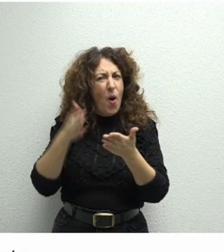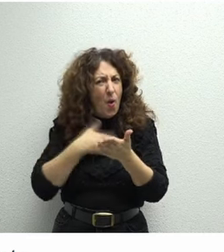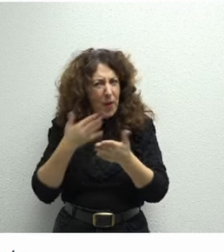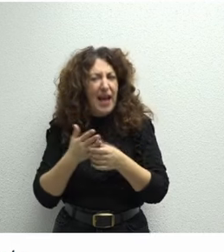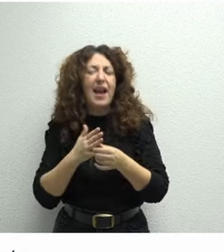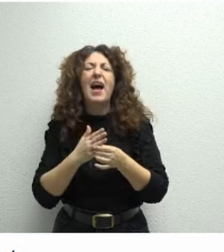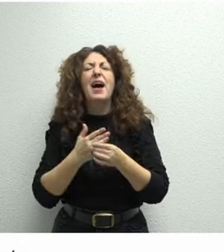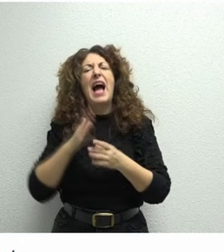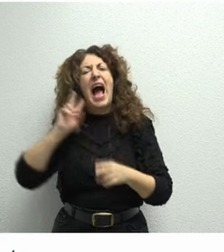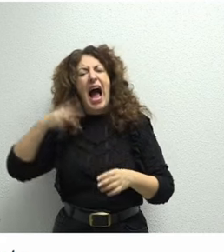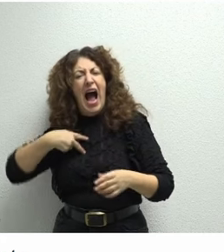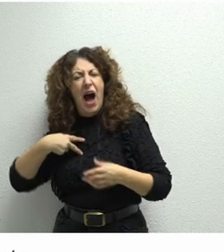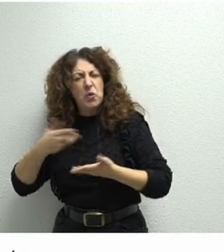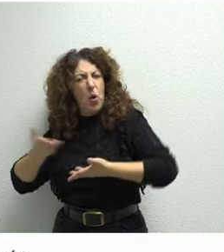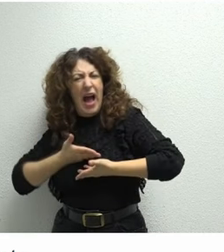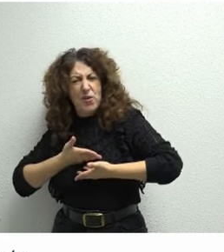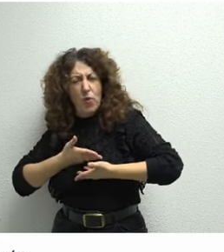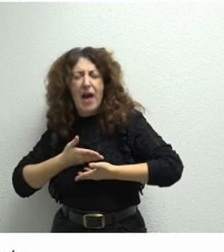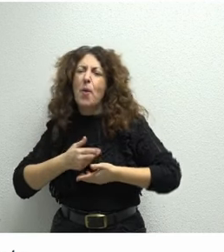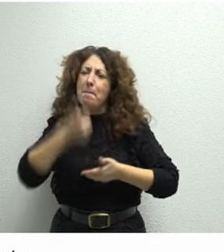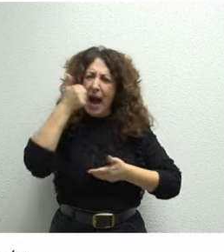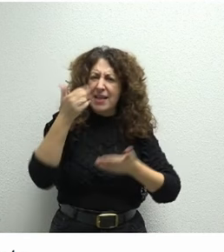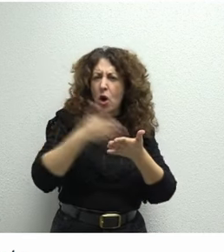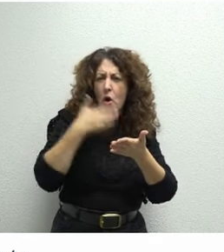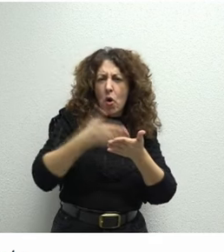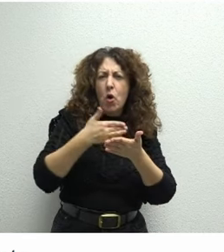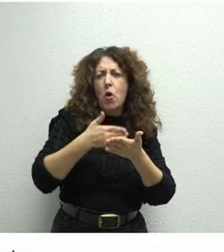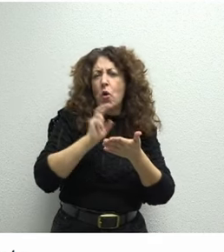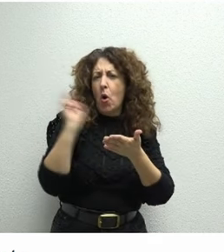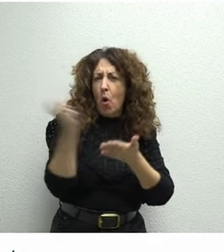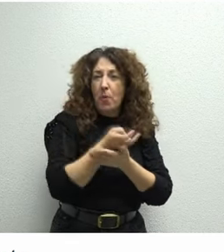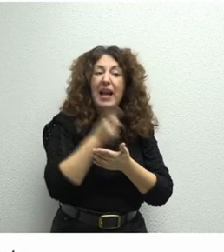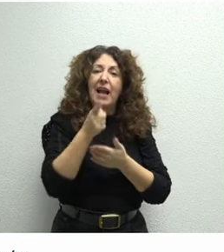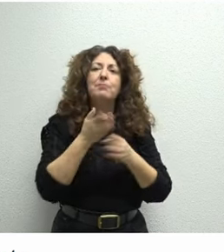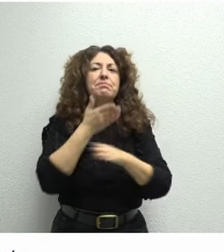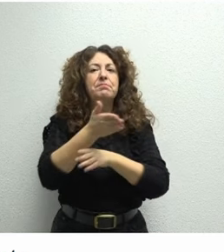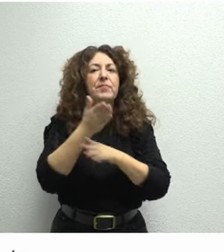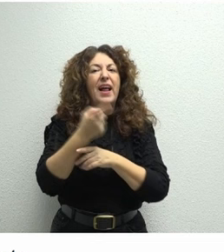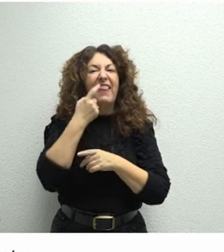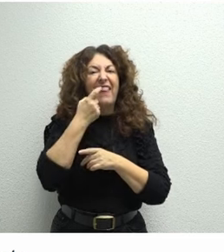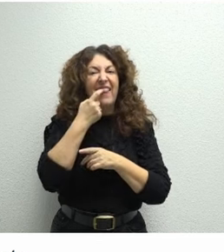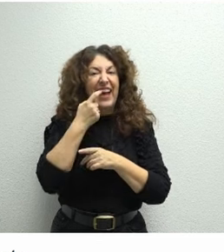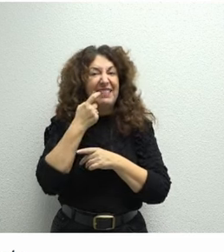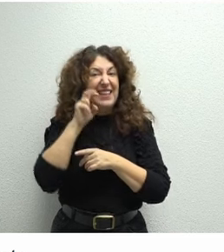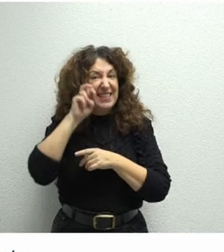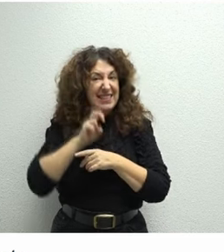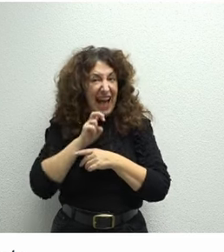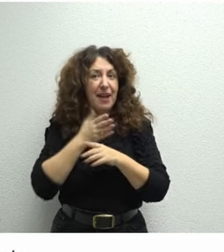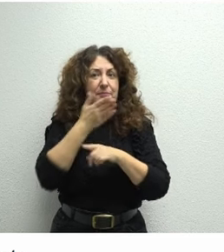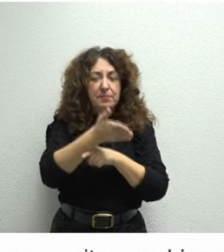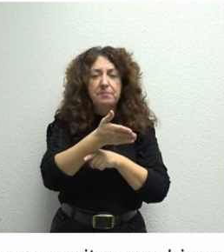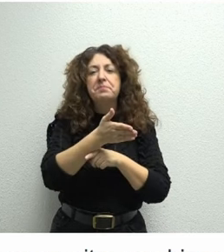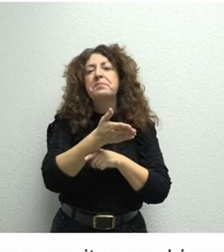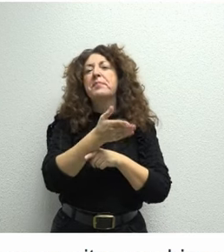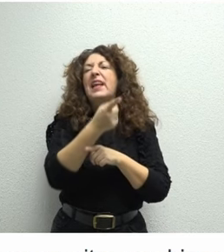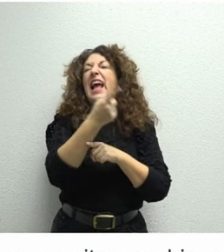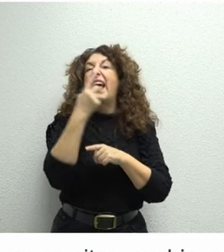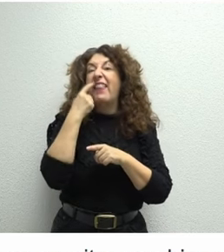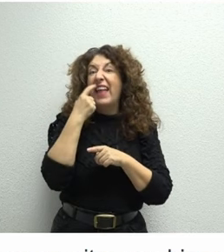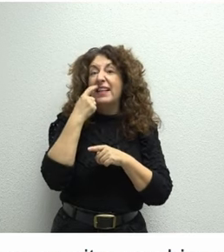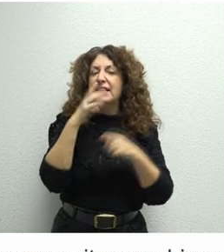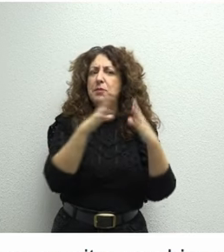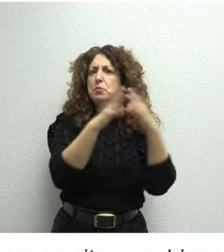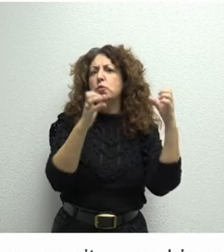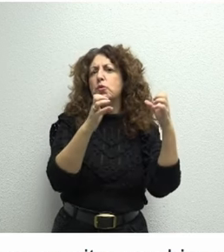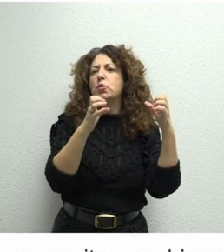autoayuda Y lean más novelas y él dice que él empieza con un dentista que tenía un una Fer con una secretaria y